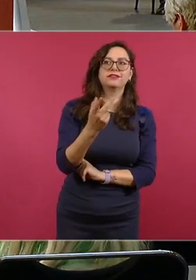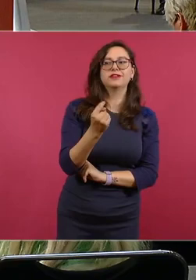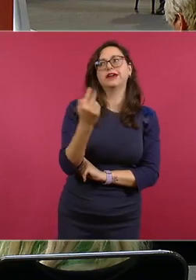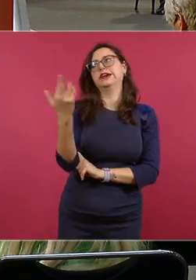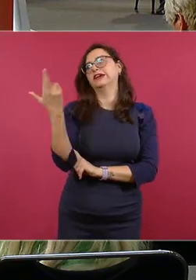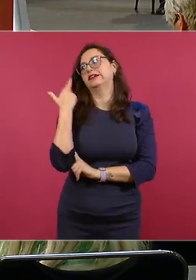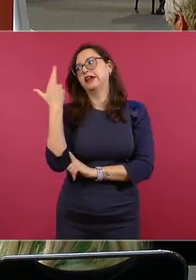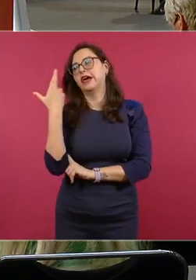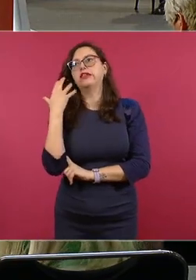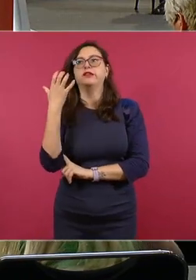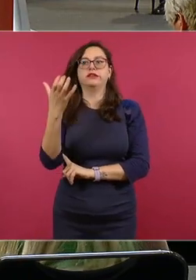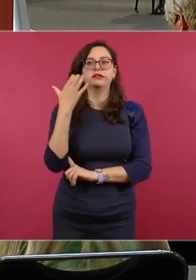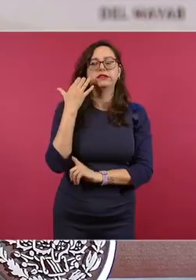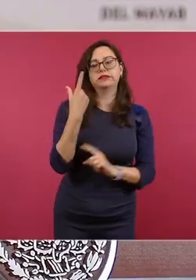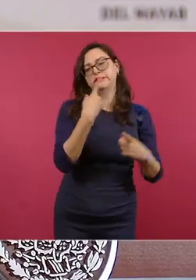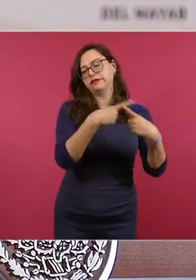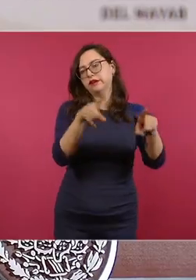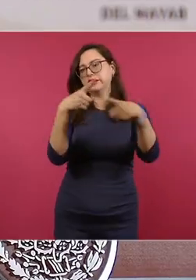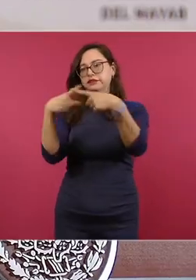comunicaciones.